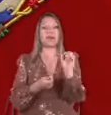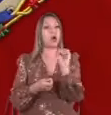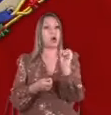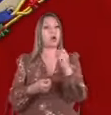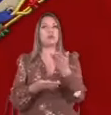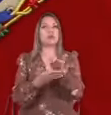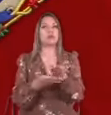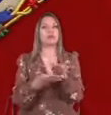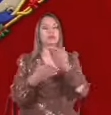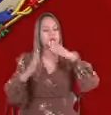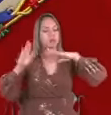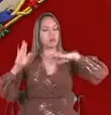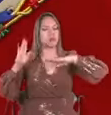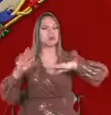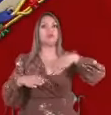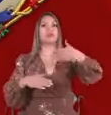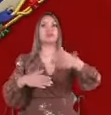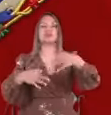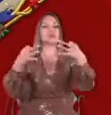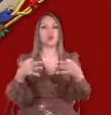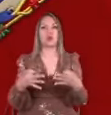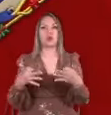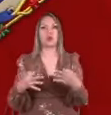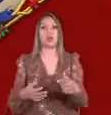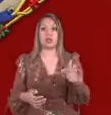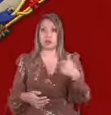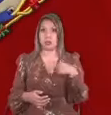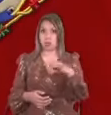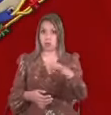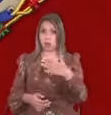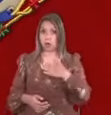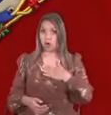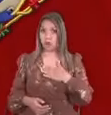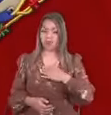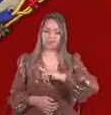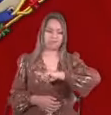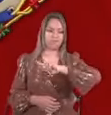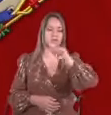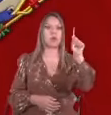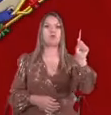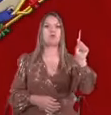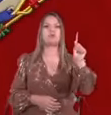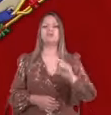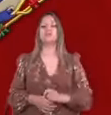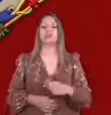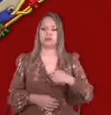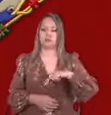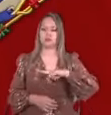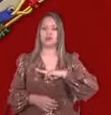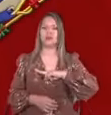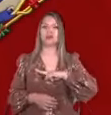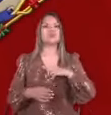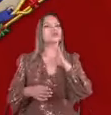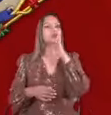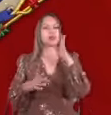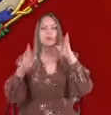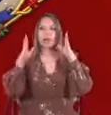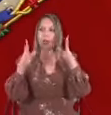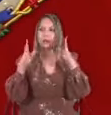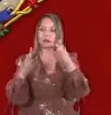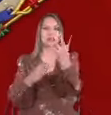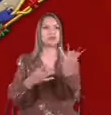campaña. Esto no tendrá lugar en mi alcaldía. Mi equipo y yo nos debemos a la ciudad. Nos guiaremos